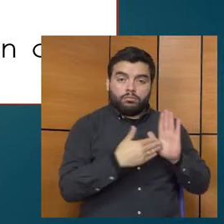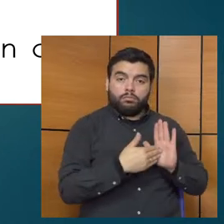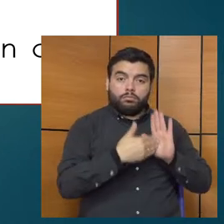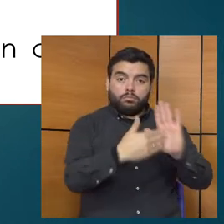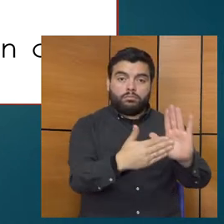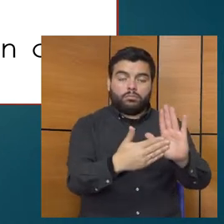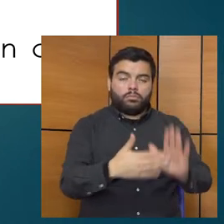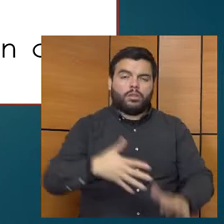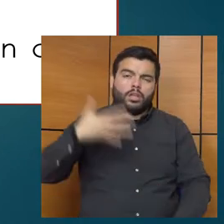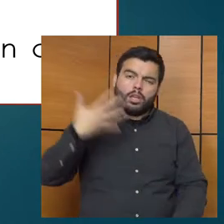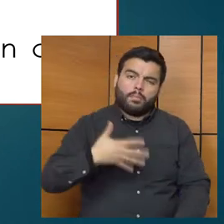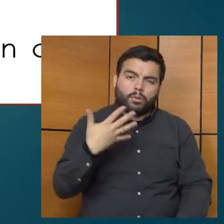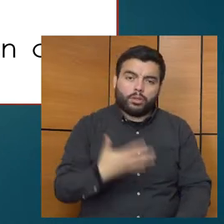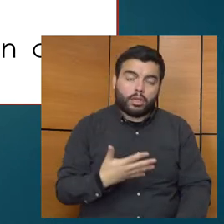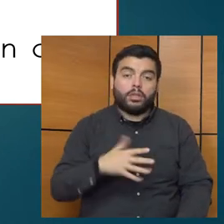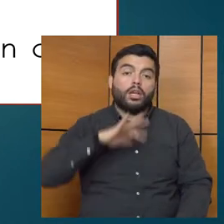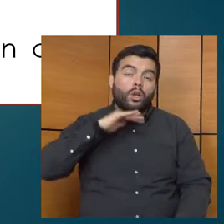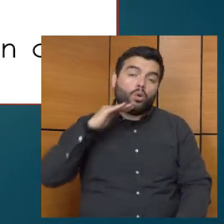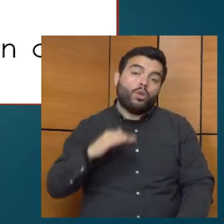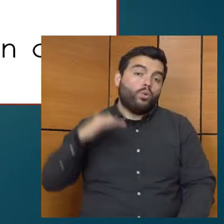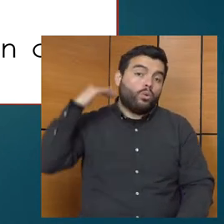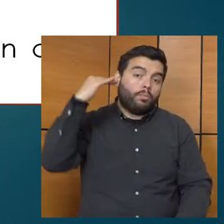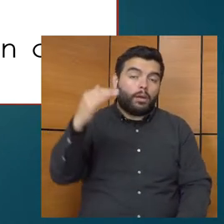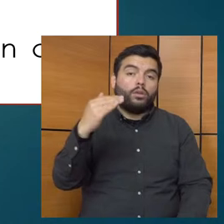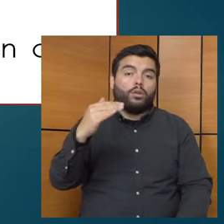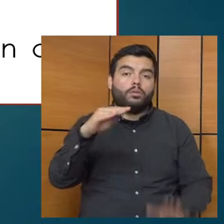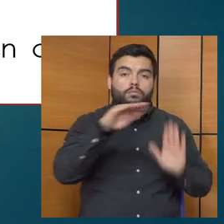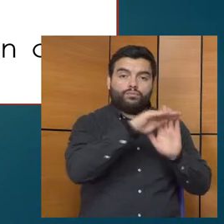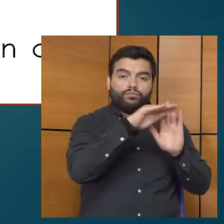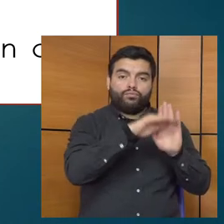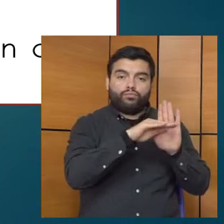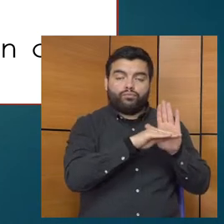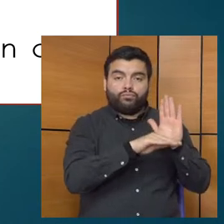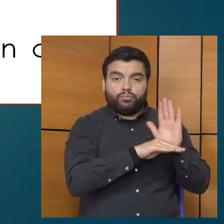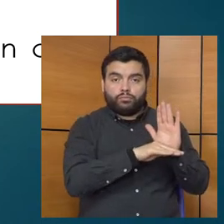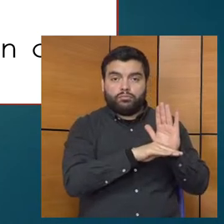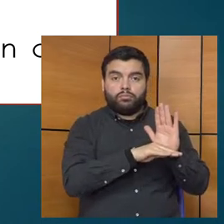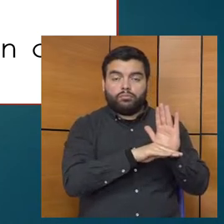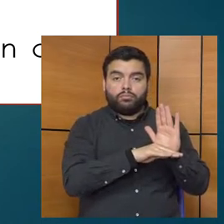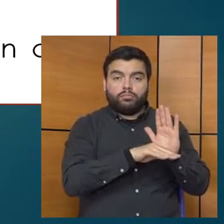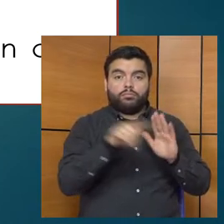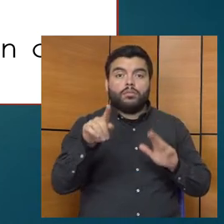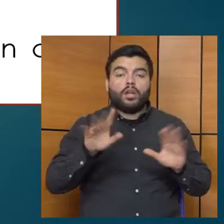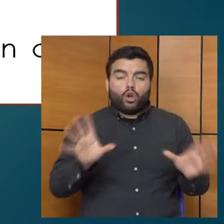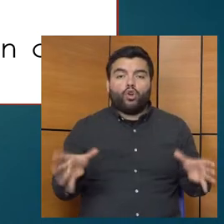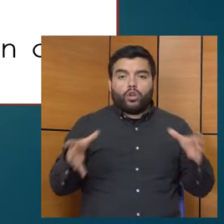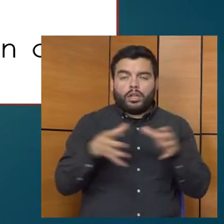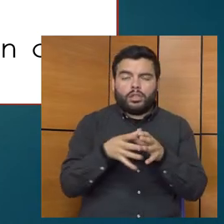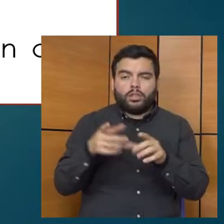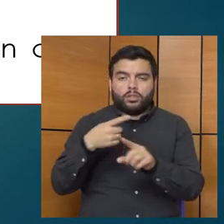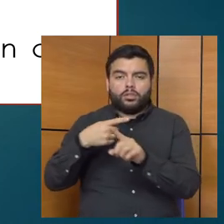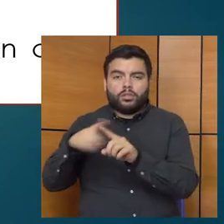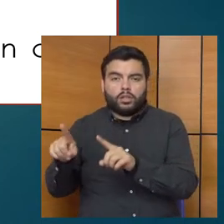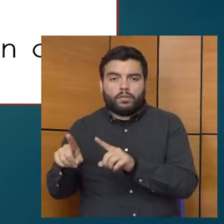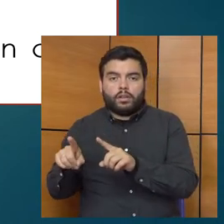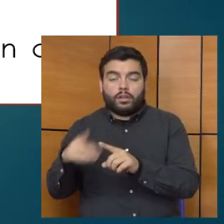10 principales prioridades para las personas mayores que se ajustan a la Agenda 2030, que esta misma organización pues en su día propuso.